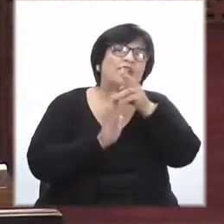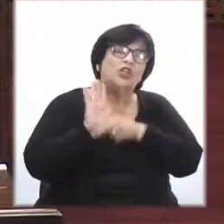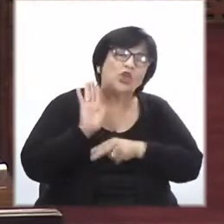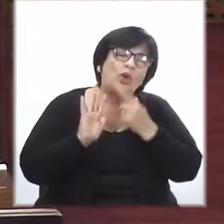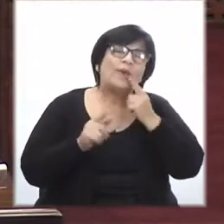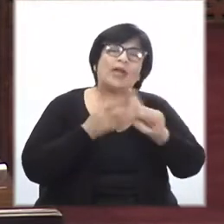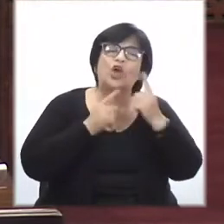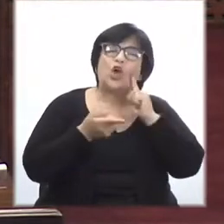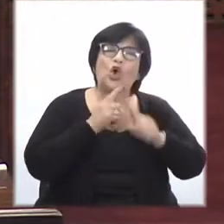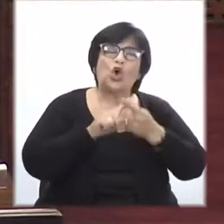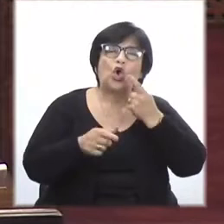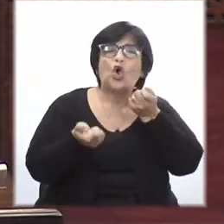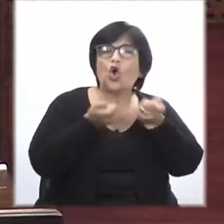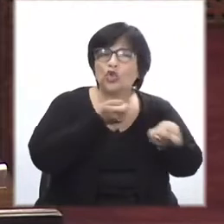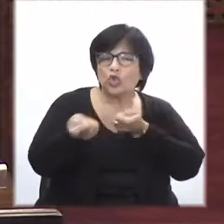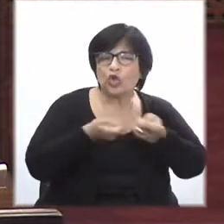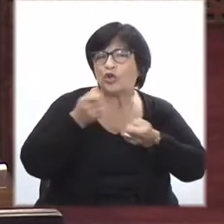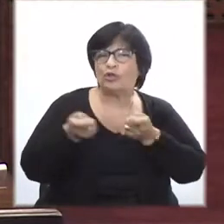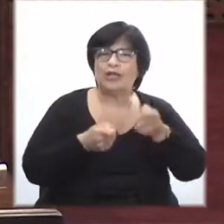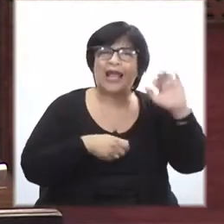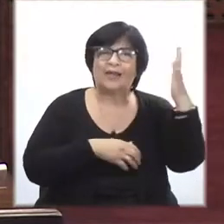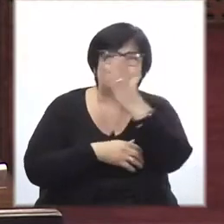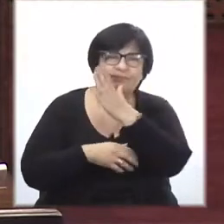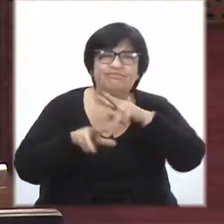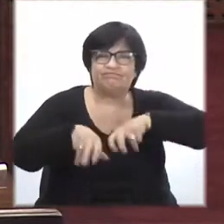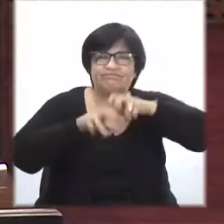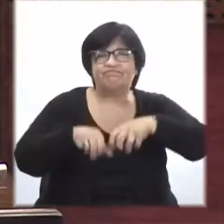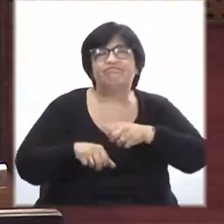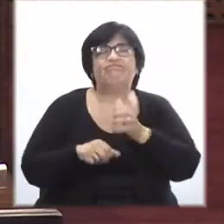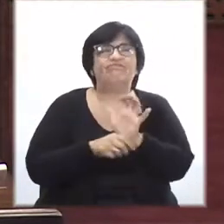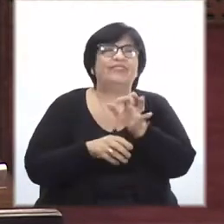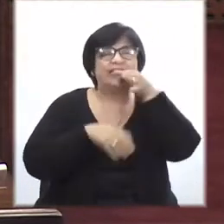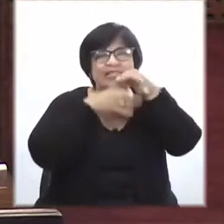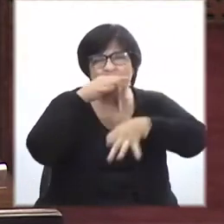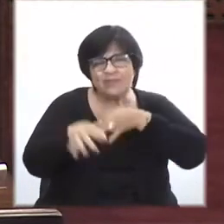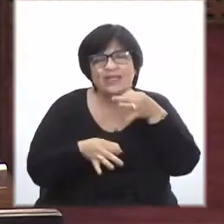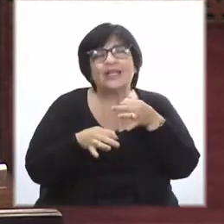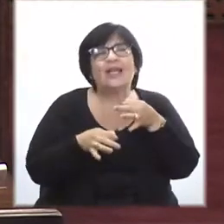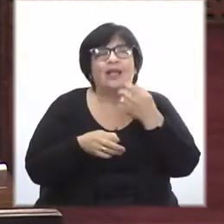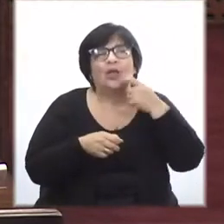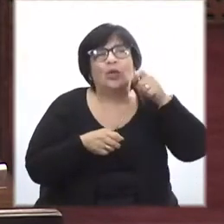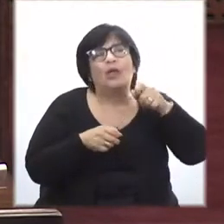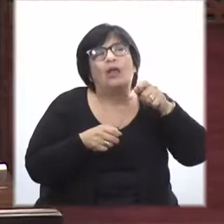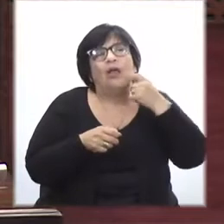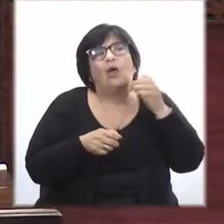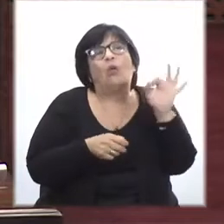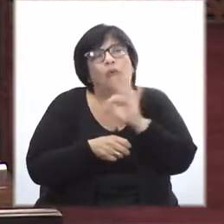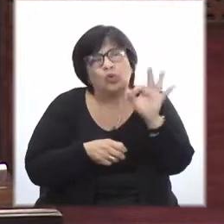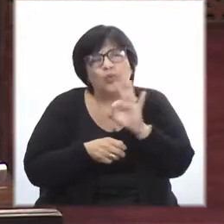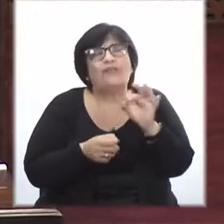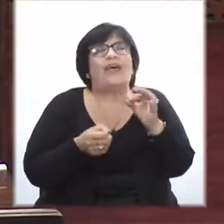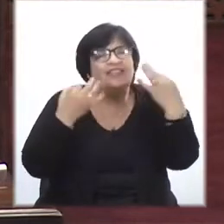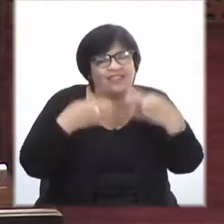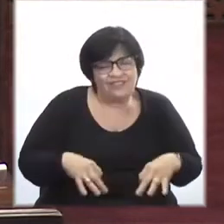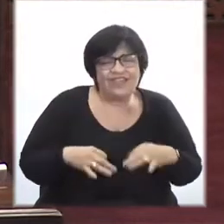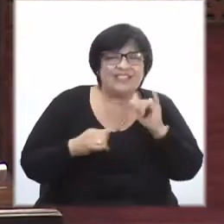de la actividad forestal. Se aluden razones de juridicidad como de oportunidad, mérito y conveniencia que